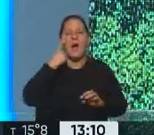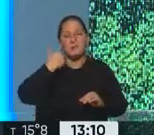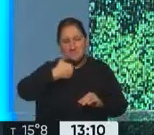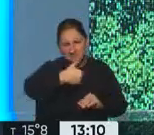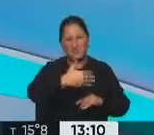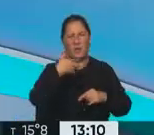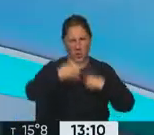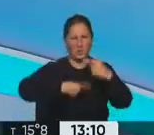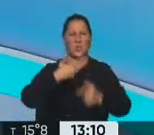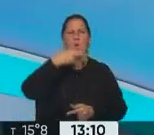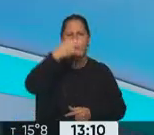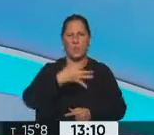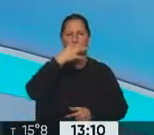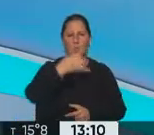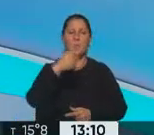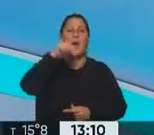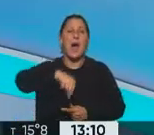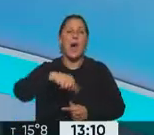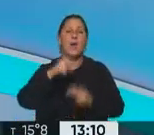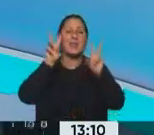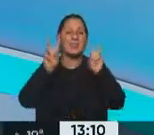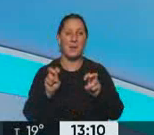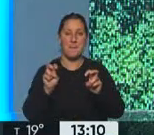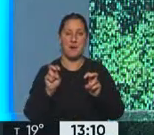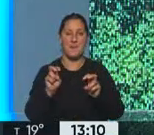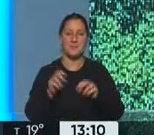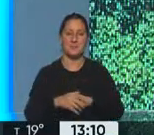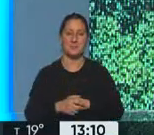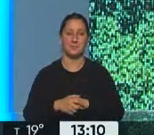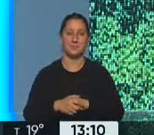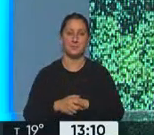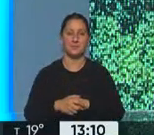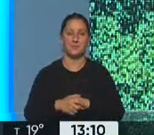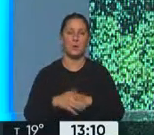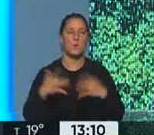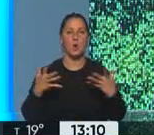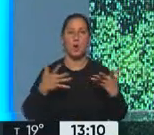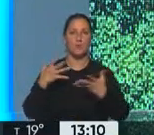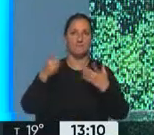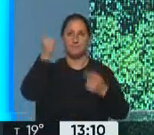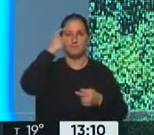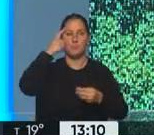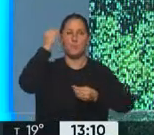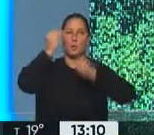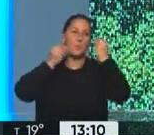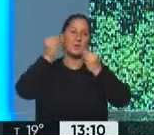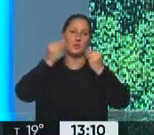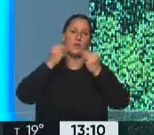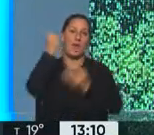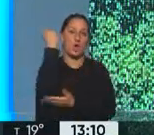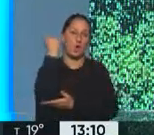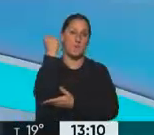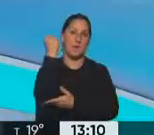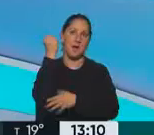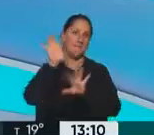qué va a pasar con todo esto digamos el gran terremoto a nivel de la economía internacional que